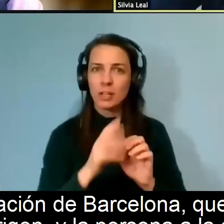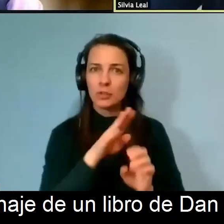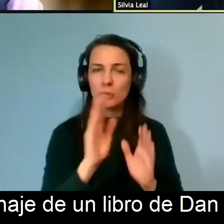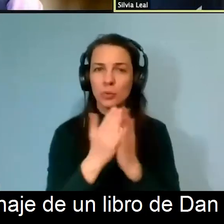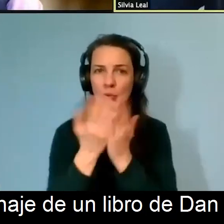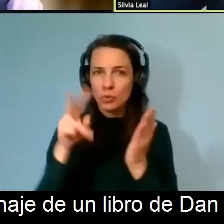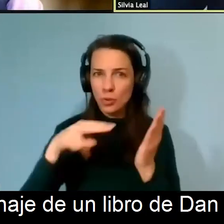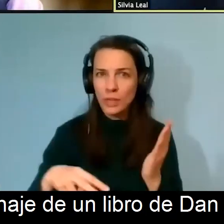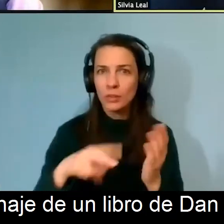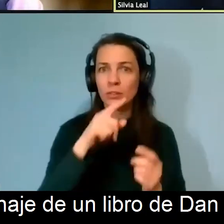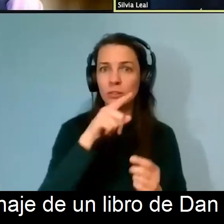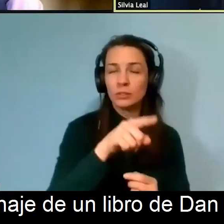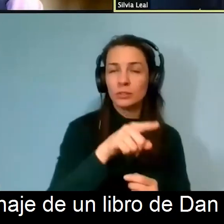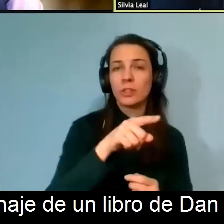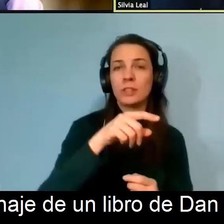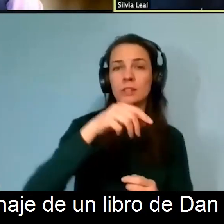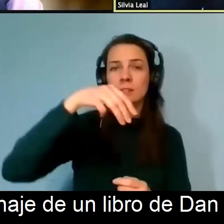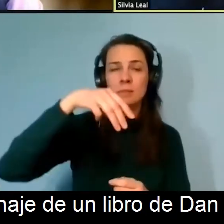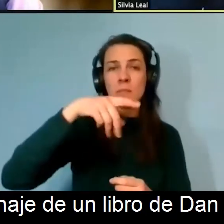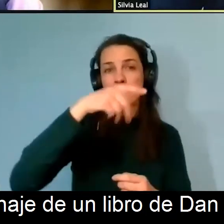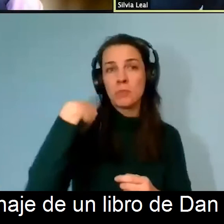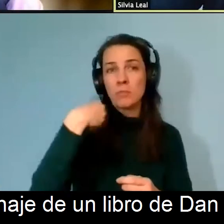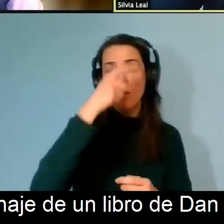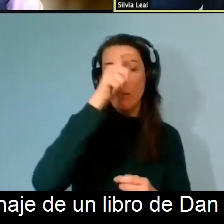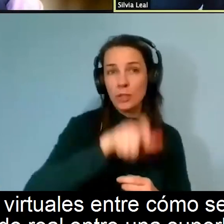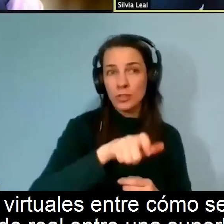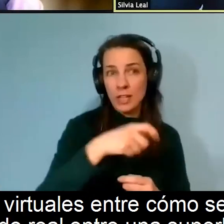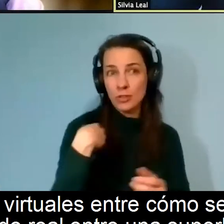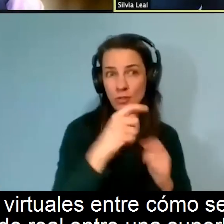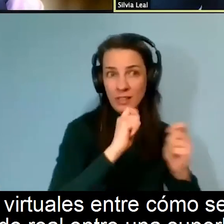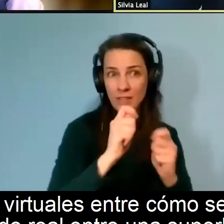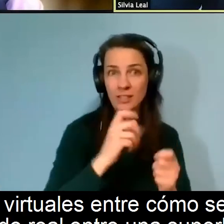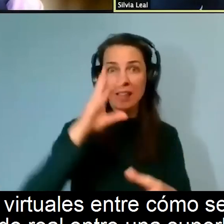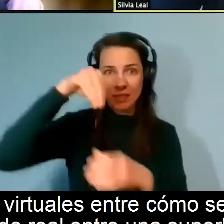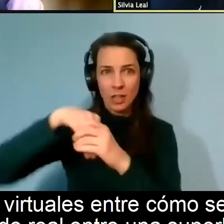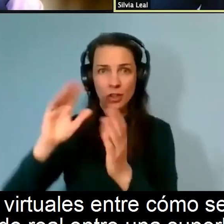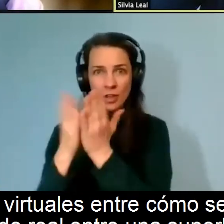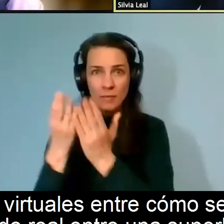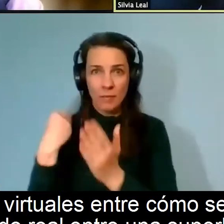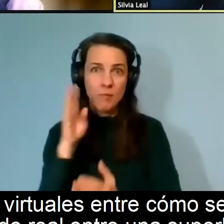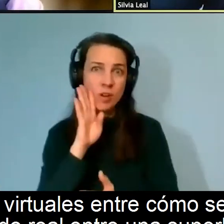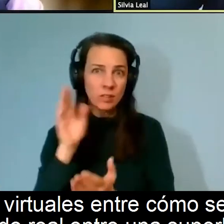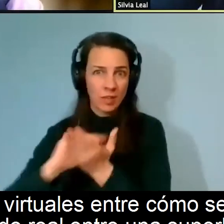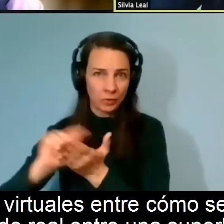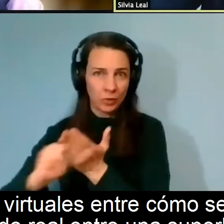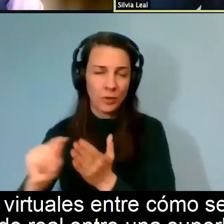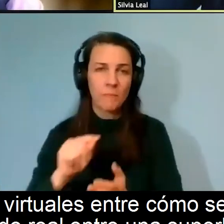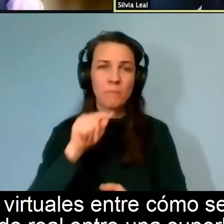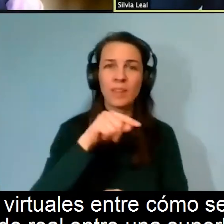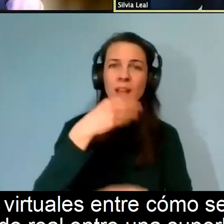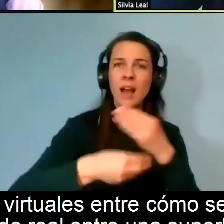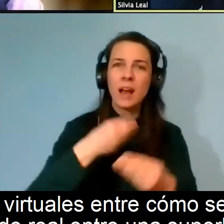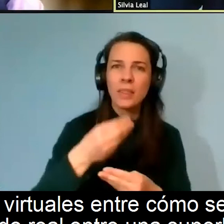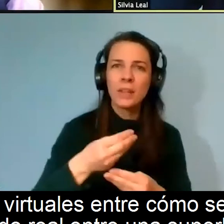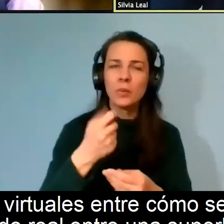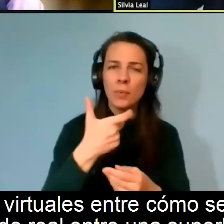de los personajes de un libro de Dan Brown, que eso es súper chulo. Y aquí hacen simulaciones virtuales entre cómo sería una